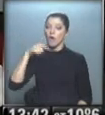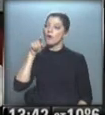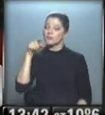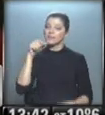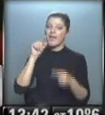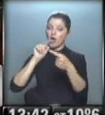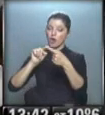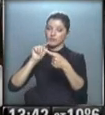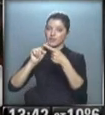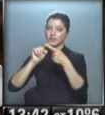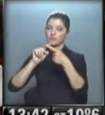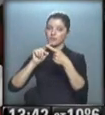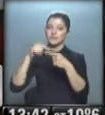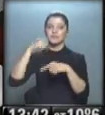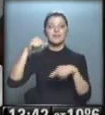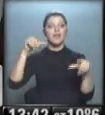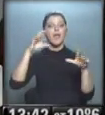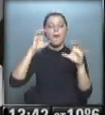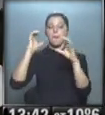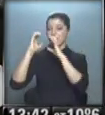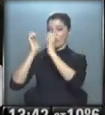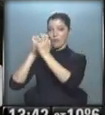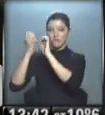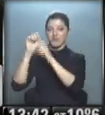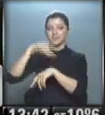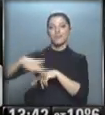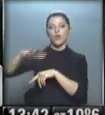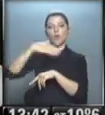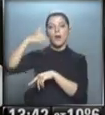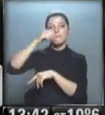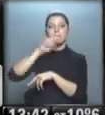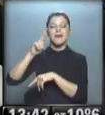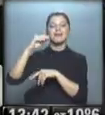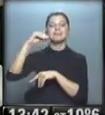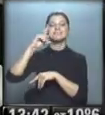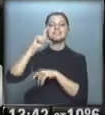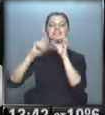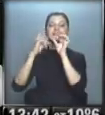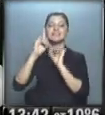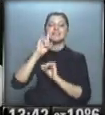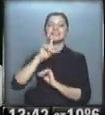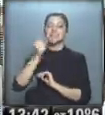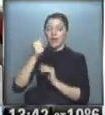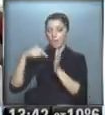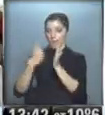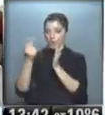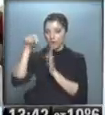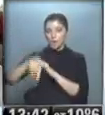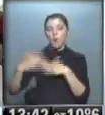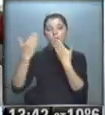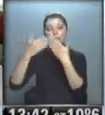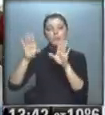contacto a través del sistema de videoconferencia con la ciudad de provincia de Buenos Aires con motivo de la inauguración de la